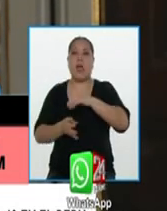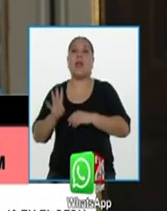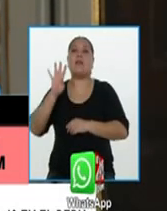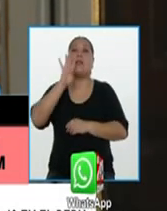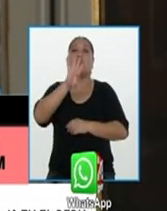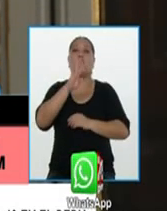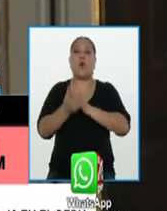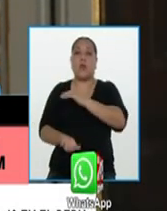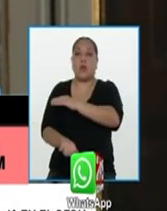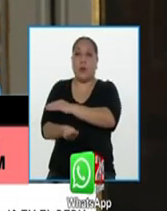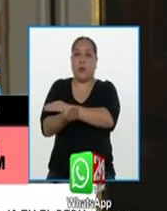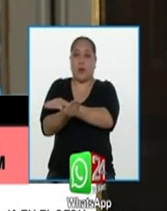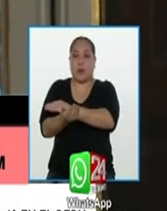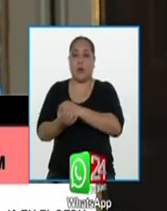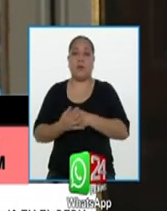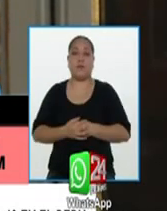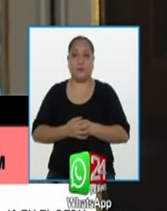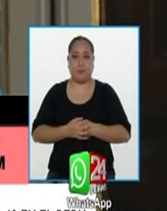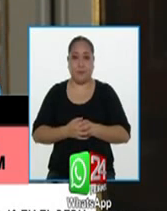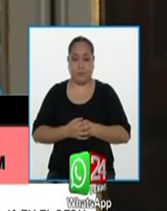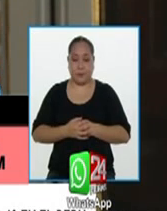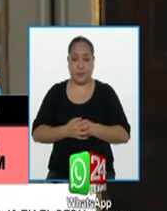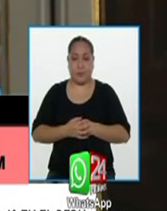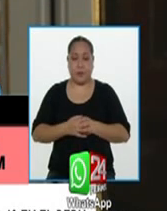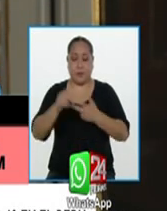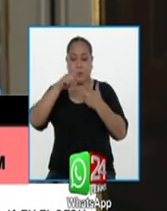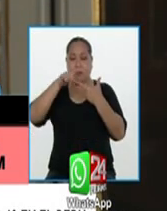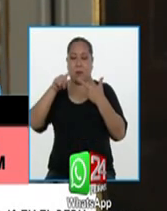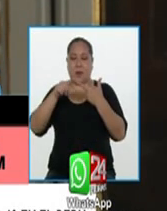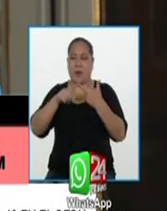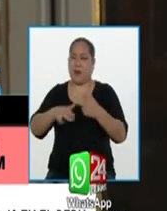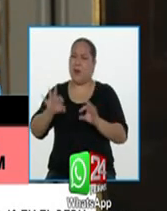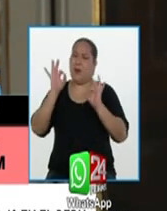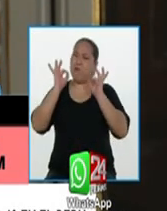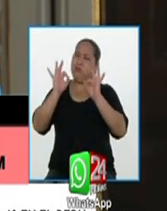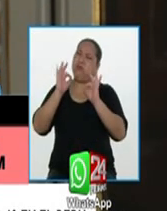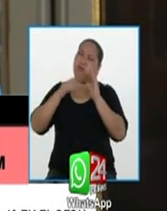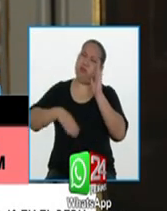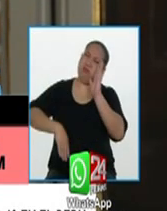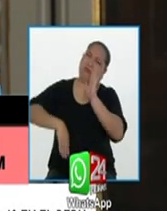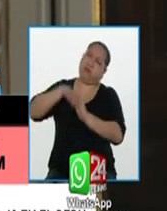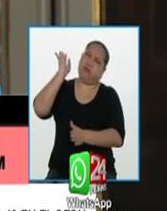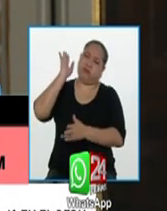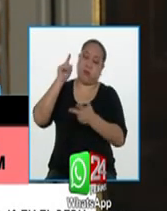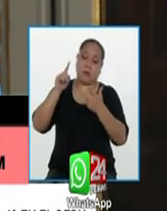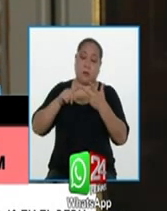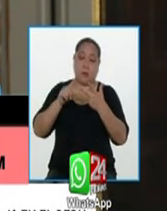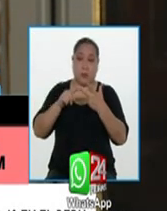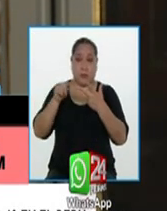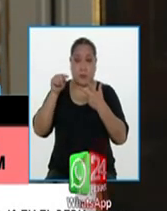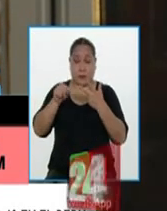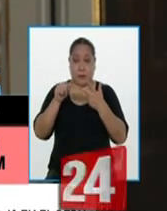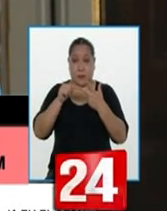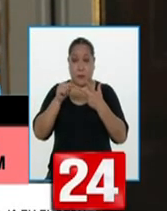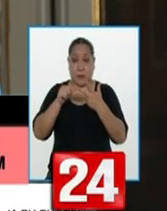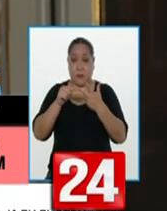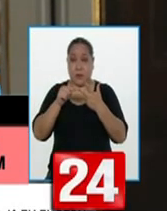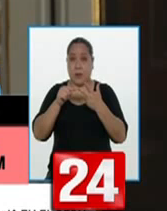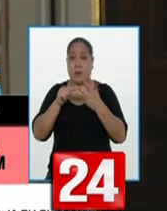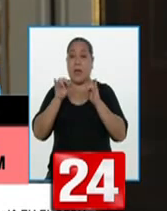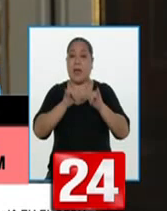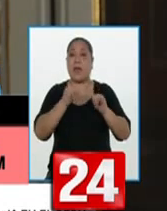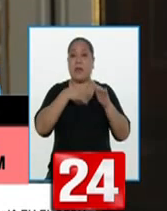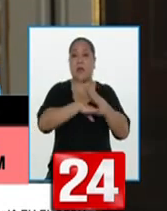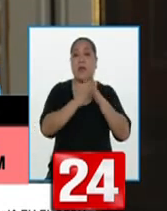mañana. Y para los de riesgo muy alto, la inmovilización social obligatoria